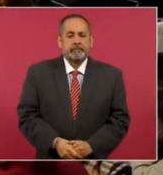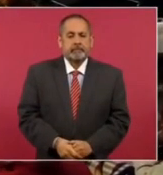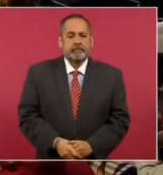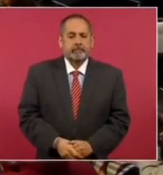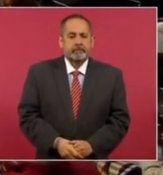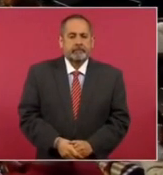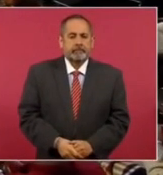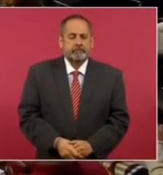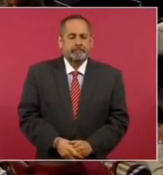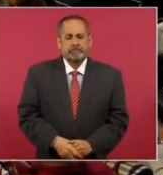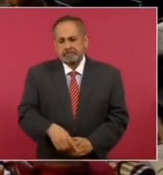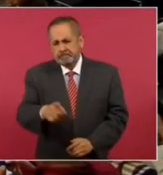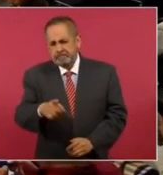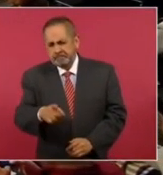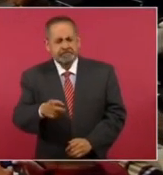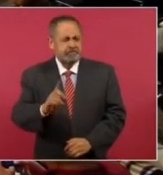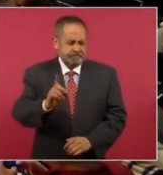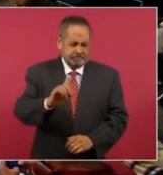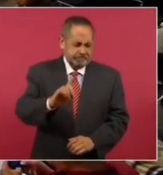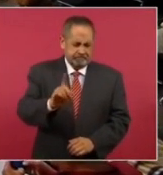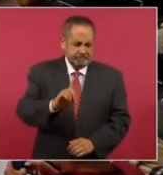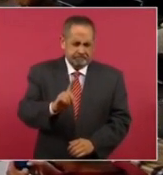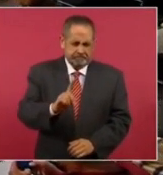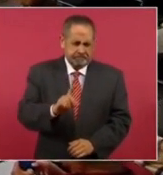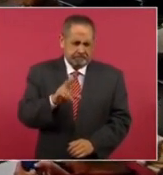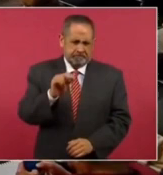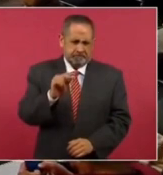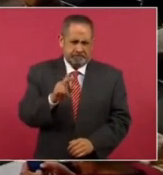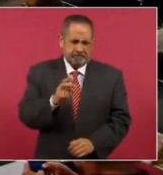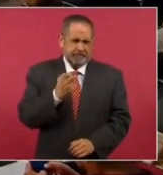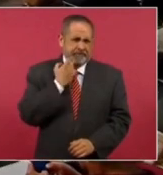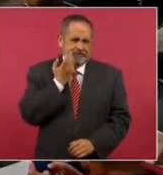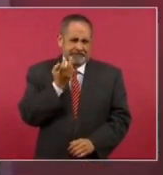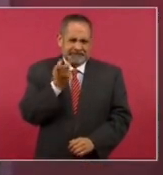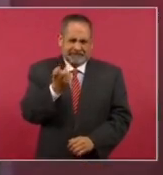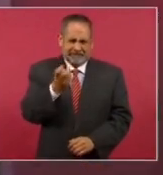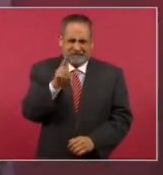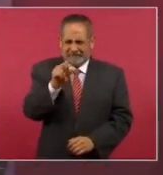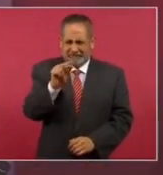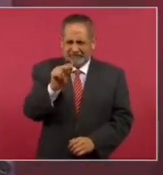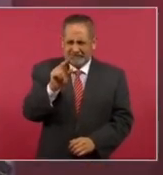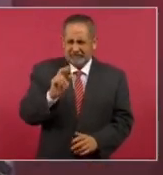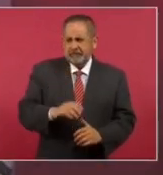No, no, no, no, no. Pero si